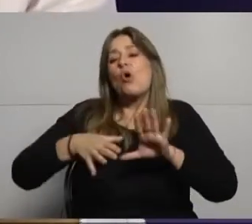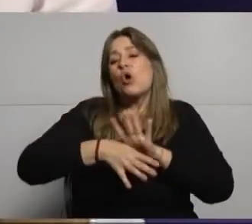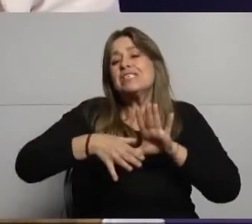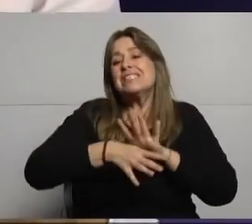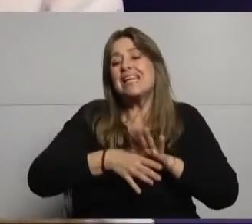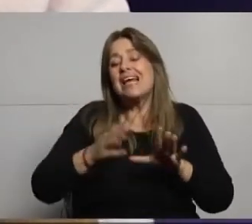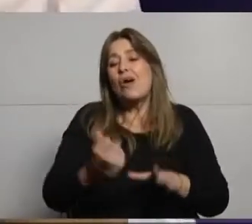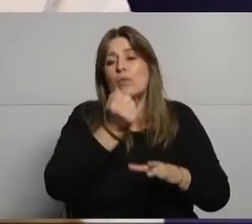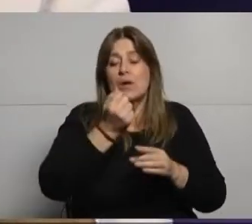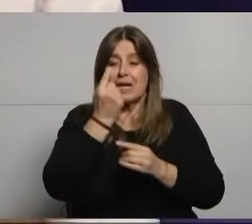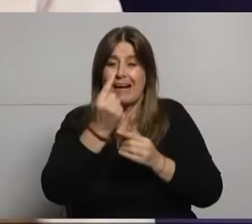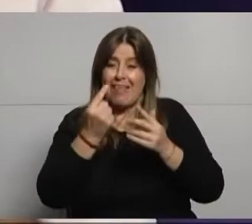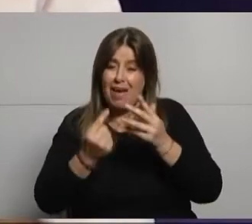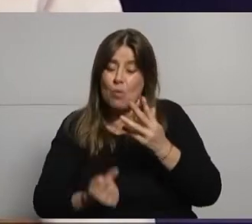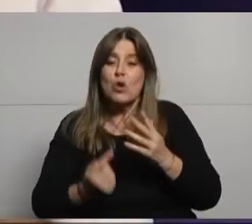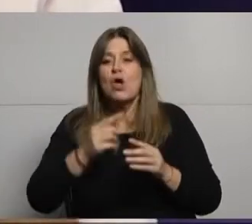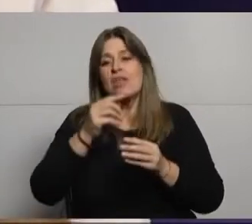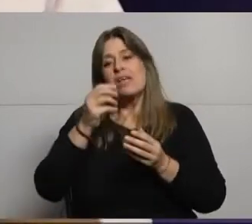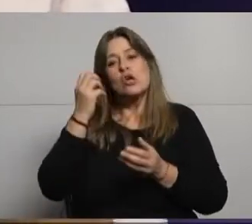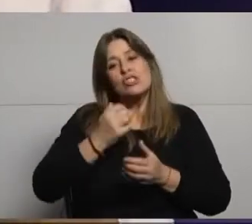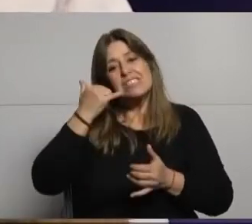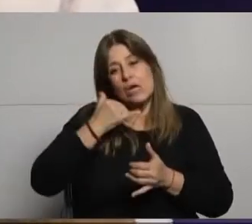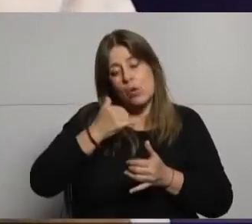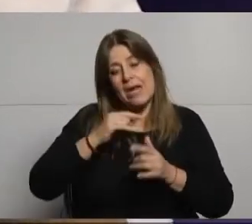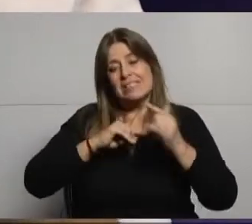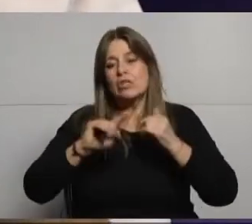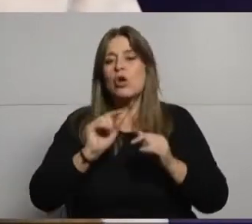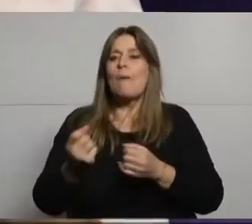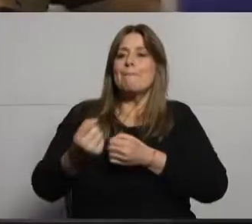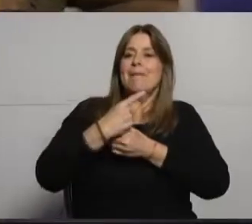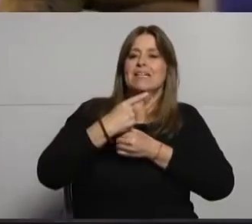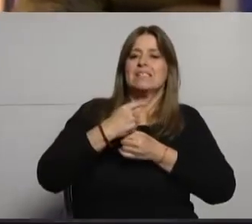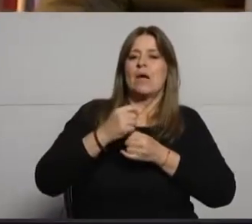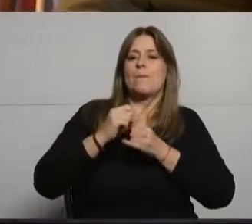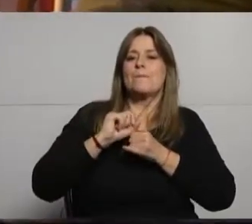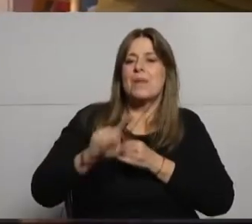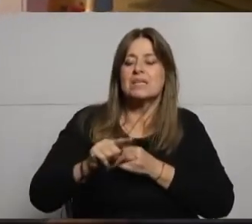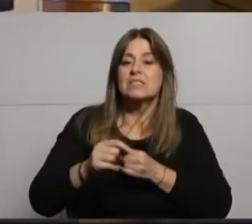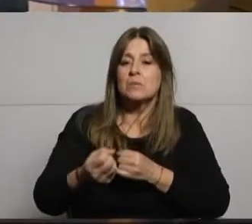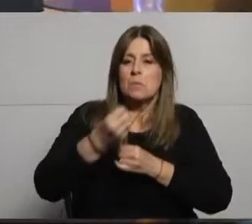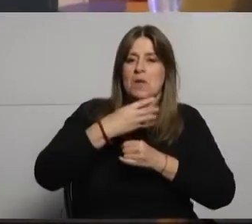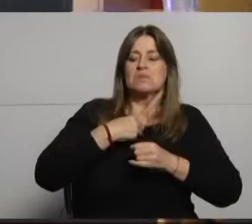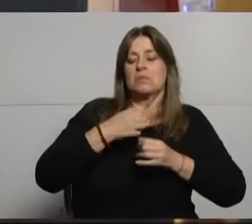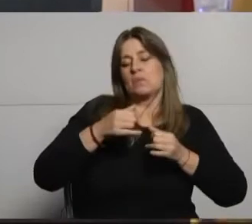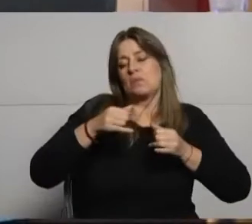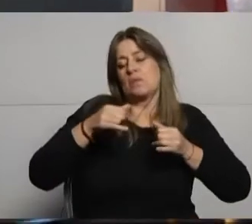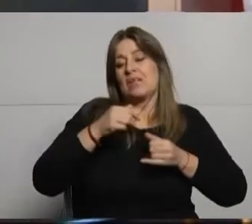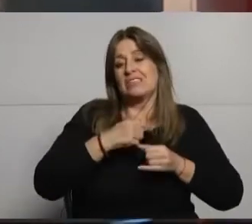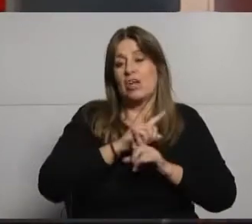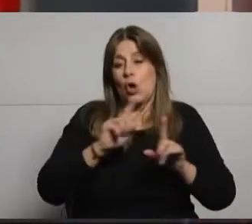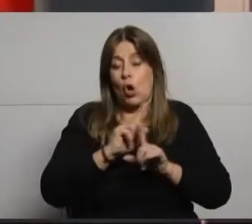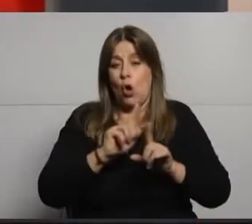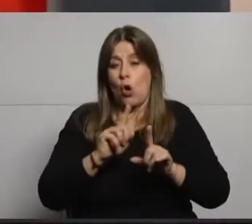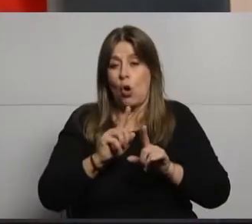hace también en cada uno de los dispositivos. Es decir, no es que me mandan un mensaje como si me llega un SMS, sino que es como